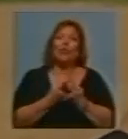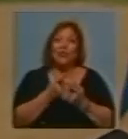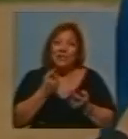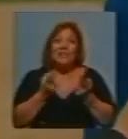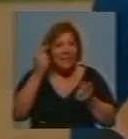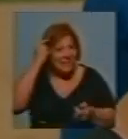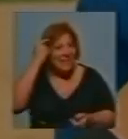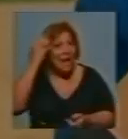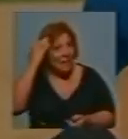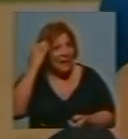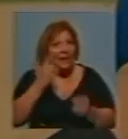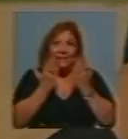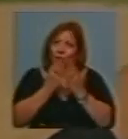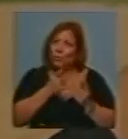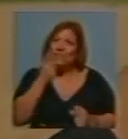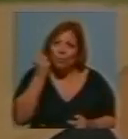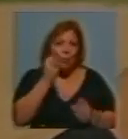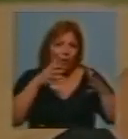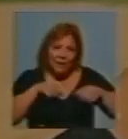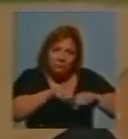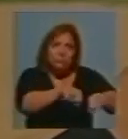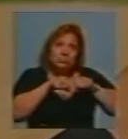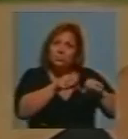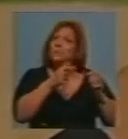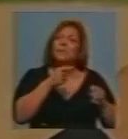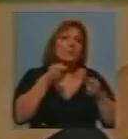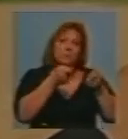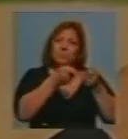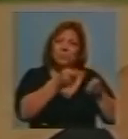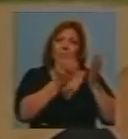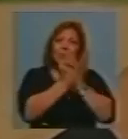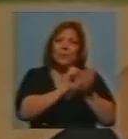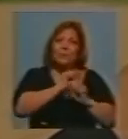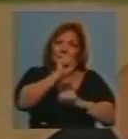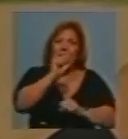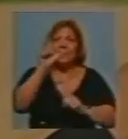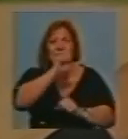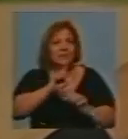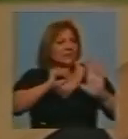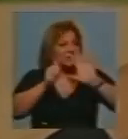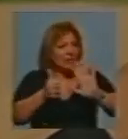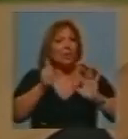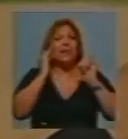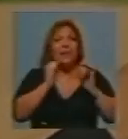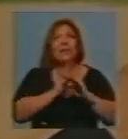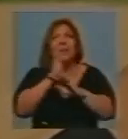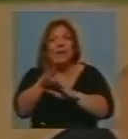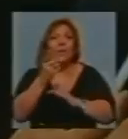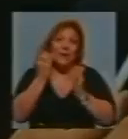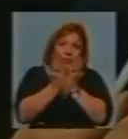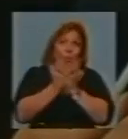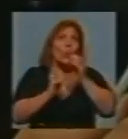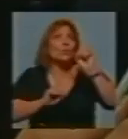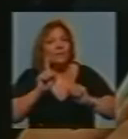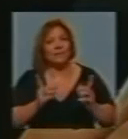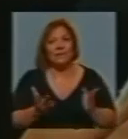tengamos conciencia de esto y que es sumamente importante tener la posibilidad de terminar tanto la escuela como el liceo, obviamente, y tener la posibilidad de seguir una carrera.